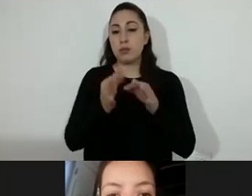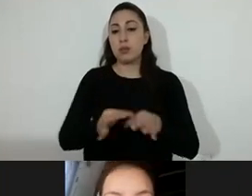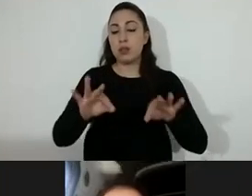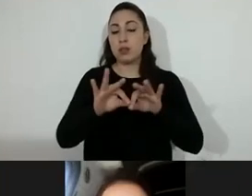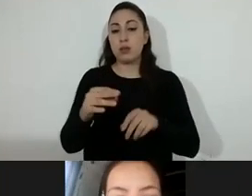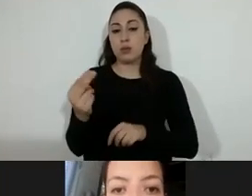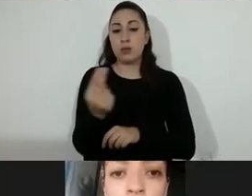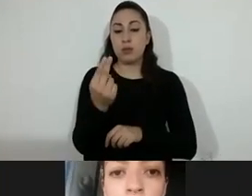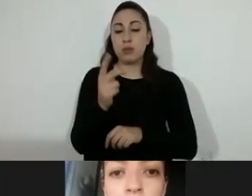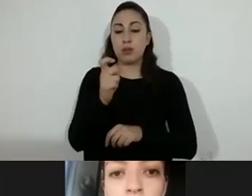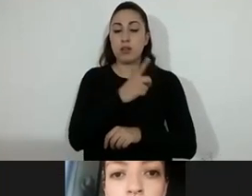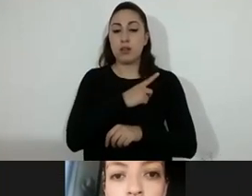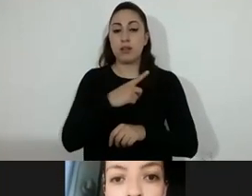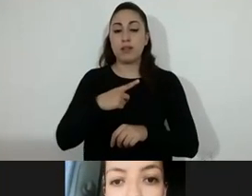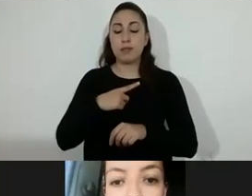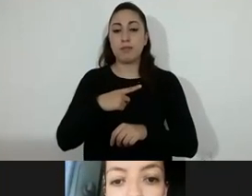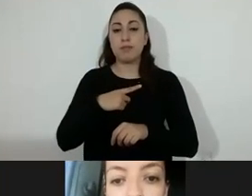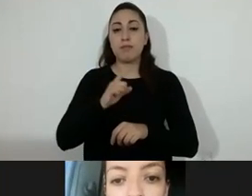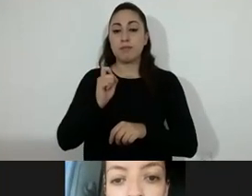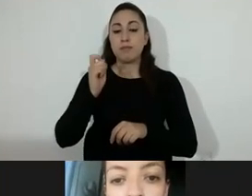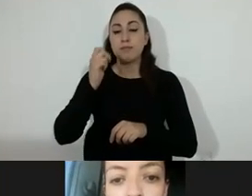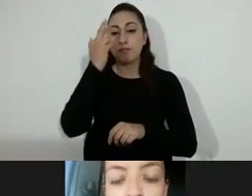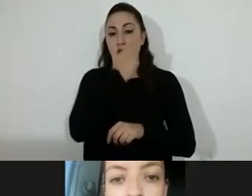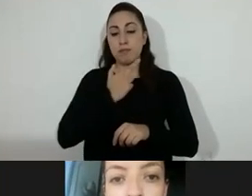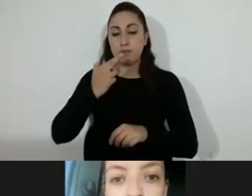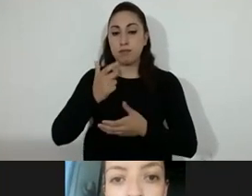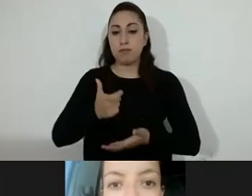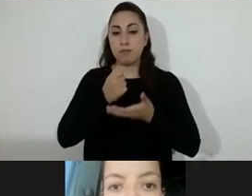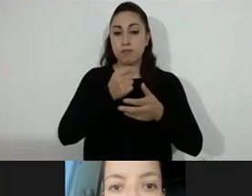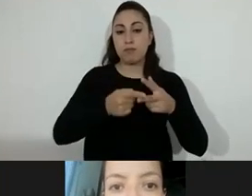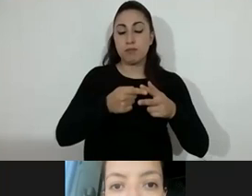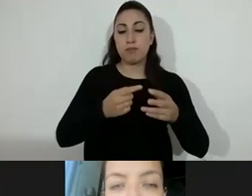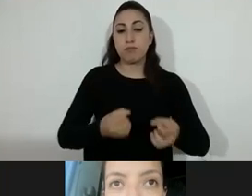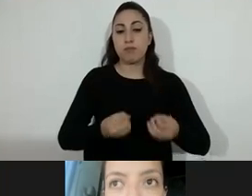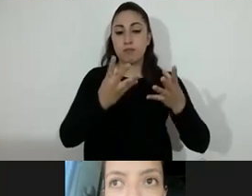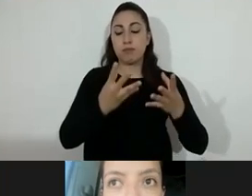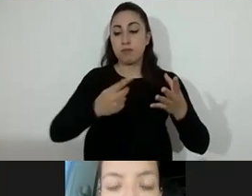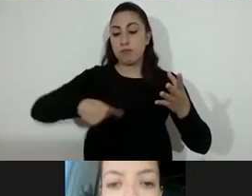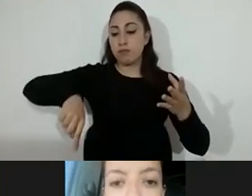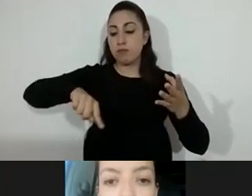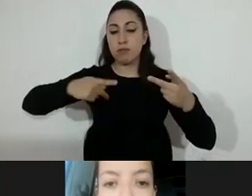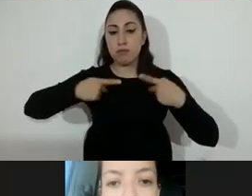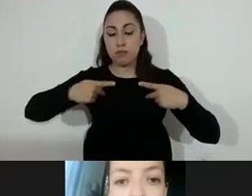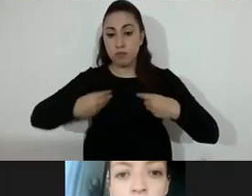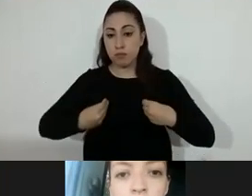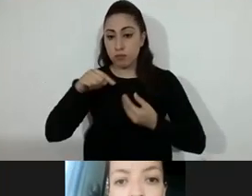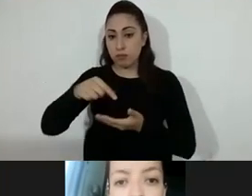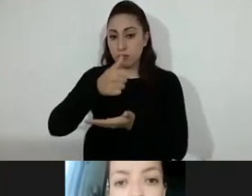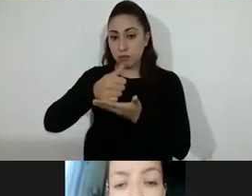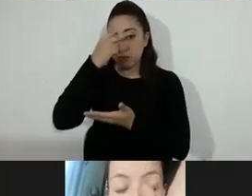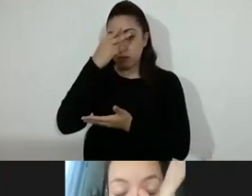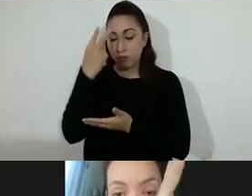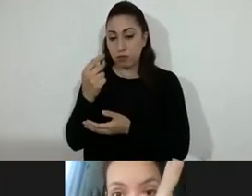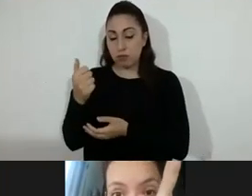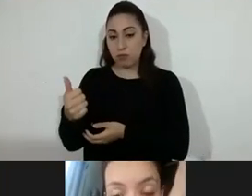su realización, la armonía con la percepción ciudadana de las personas residentes de las unidades